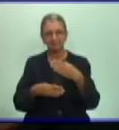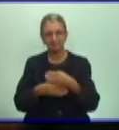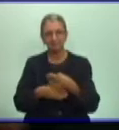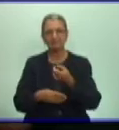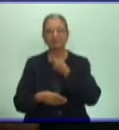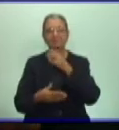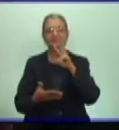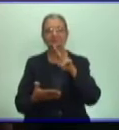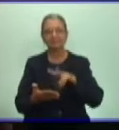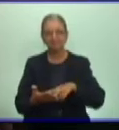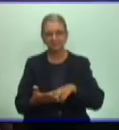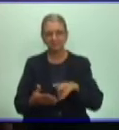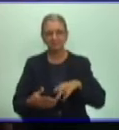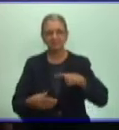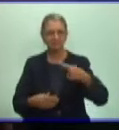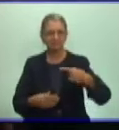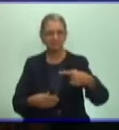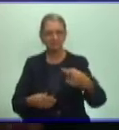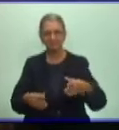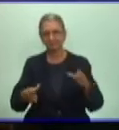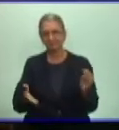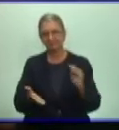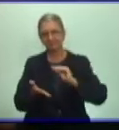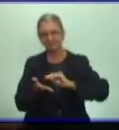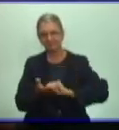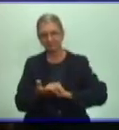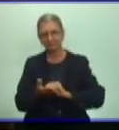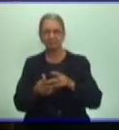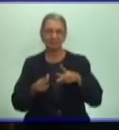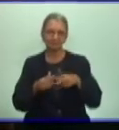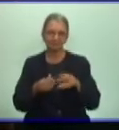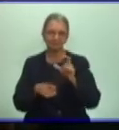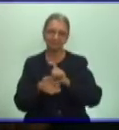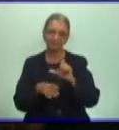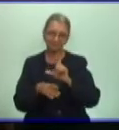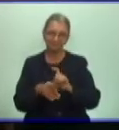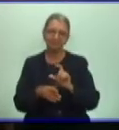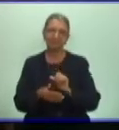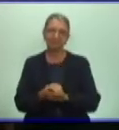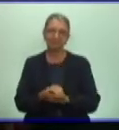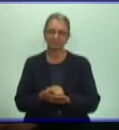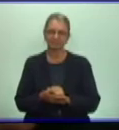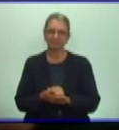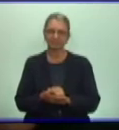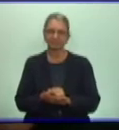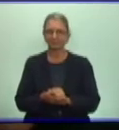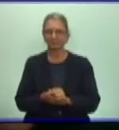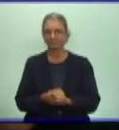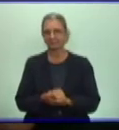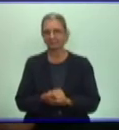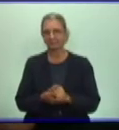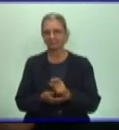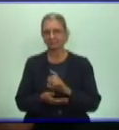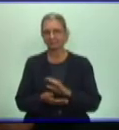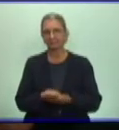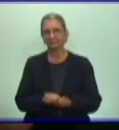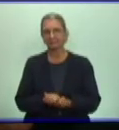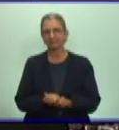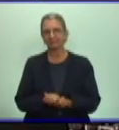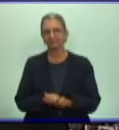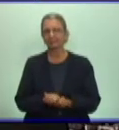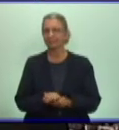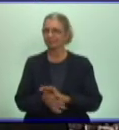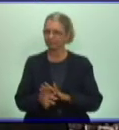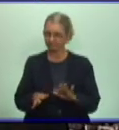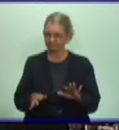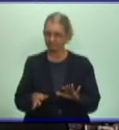sistemáticas aplicadas hasta que tuvimos que interrumpir las clases de manera frontal con nuestros docentes. Qué bien.